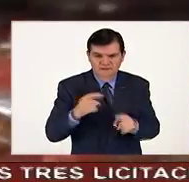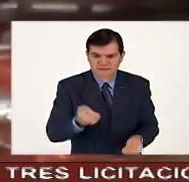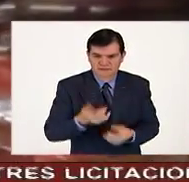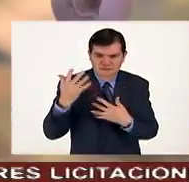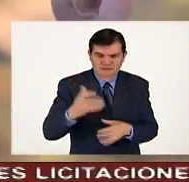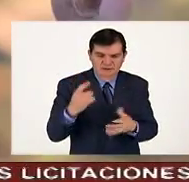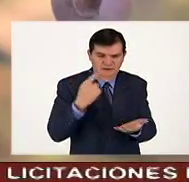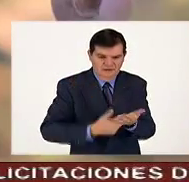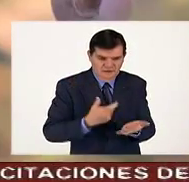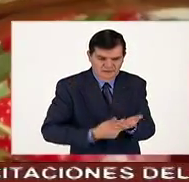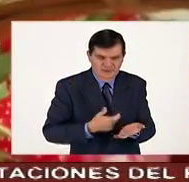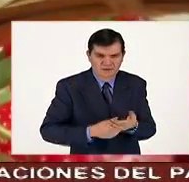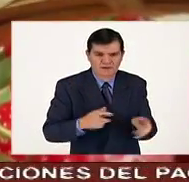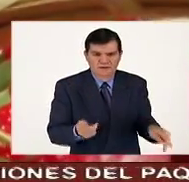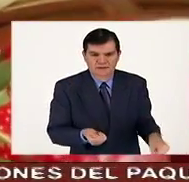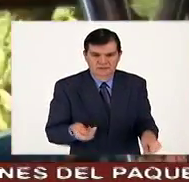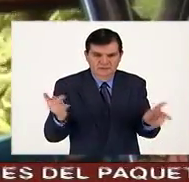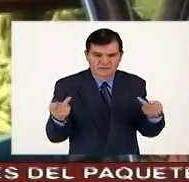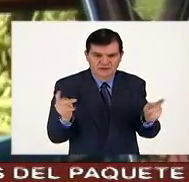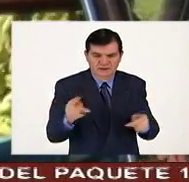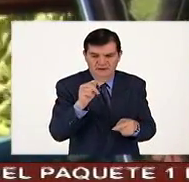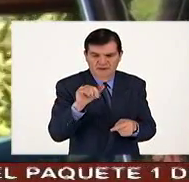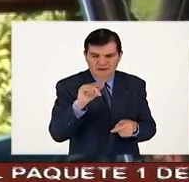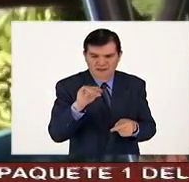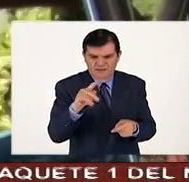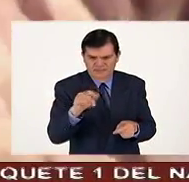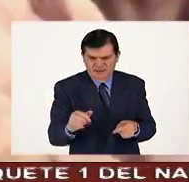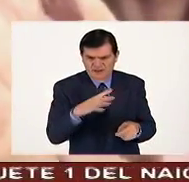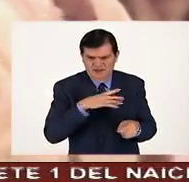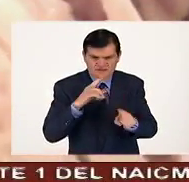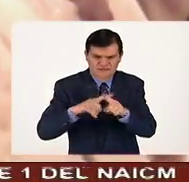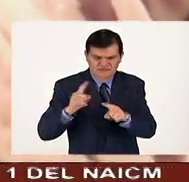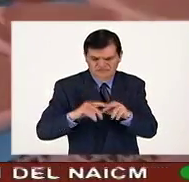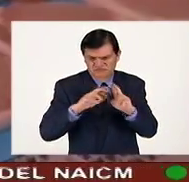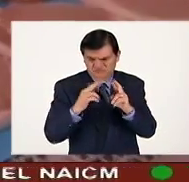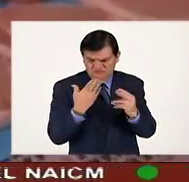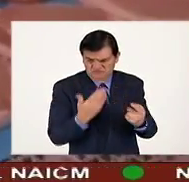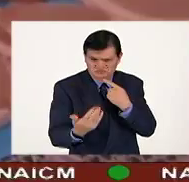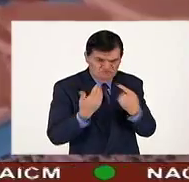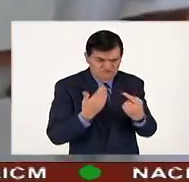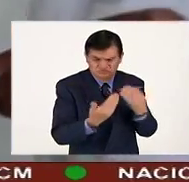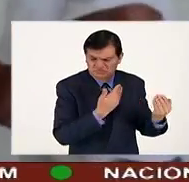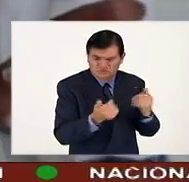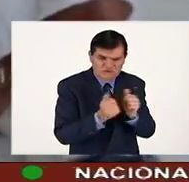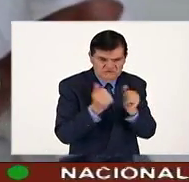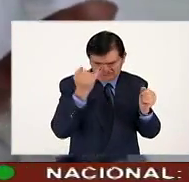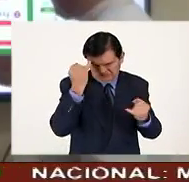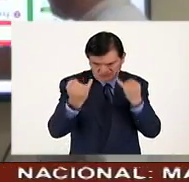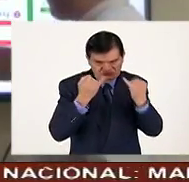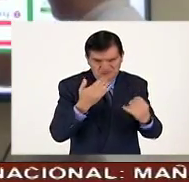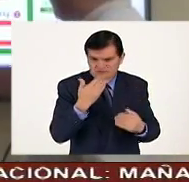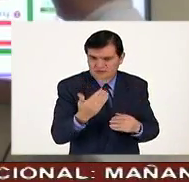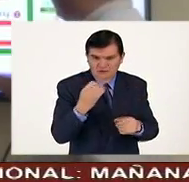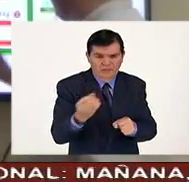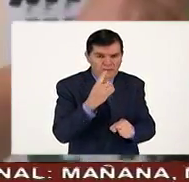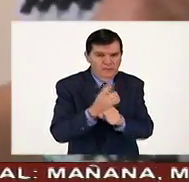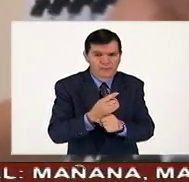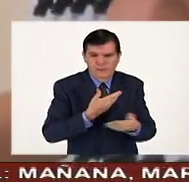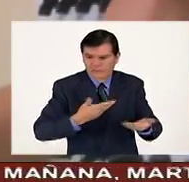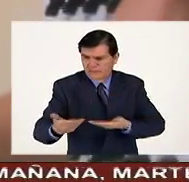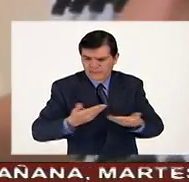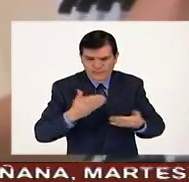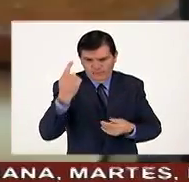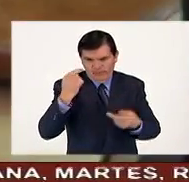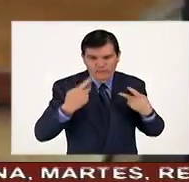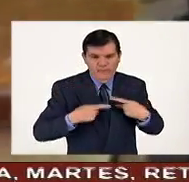de camarón, de la exportación de tilapia. En fin, fueron unas reuniones muy ricas en ideas y en oportunidades para